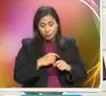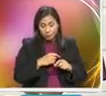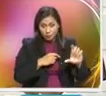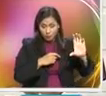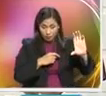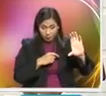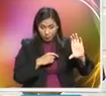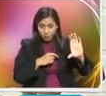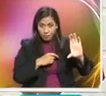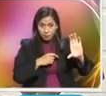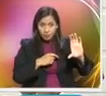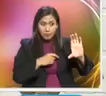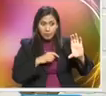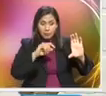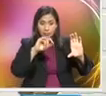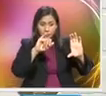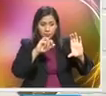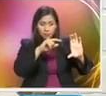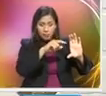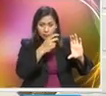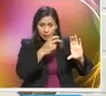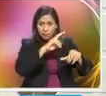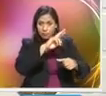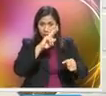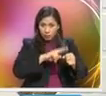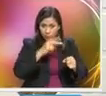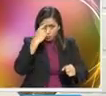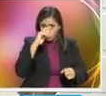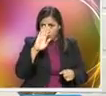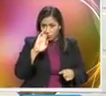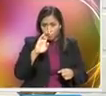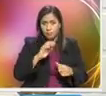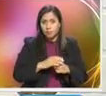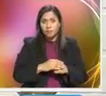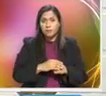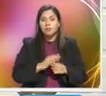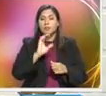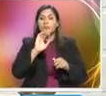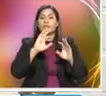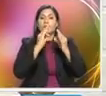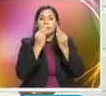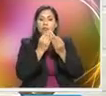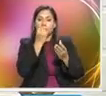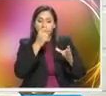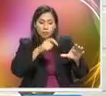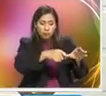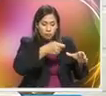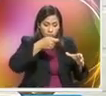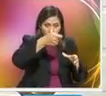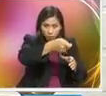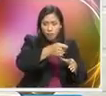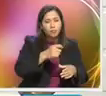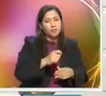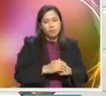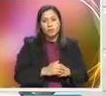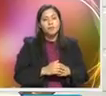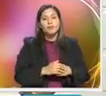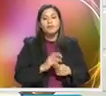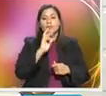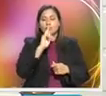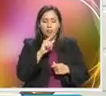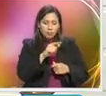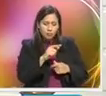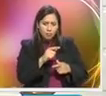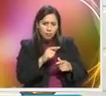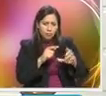no como un método natural para darle a los bebés. Entonces, como método de alimentación, ¿no? Claro, entonces sí utilícenlo como una guía